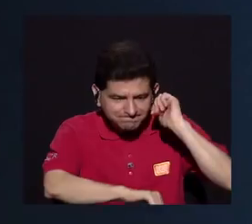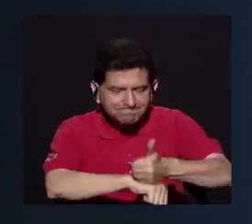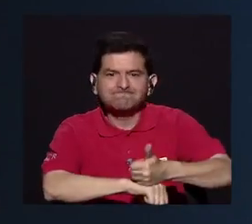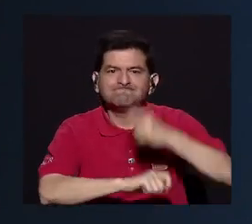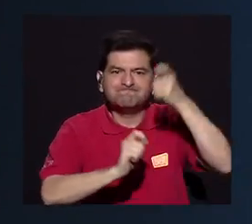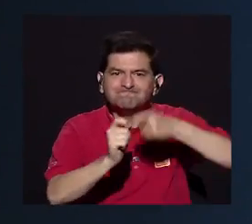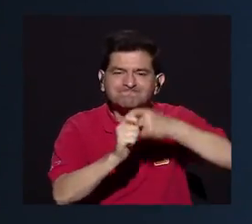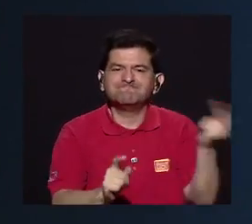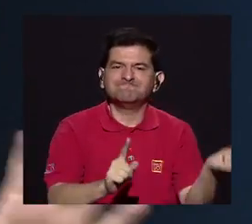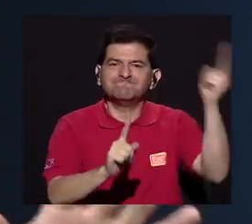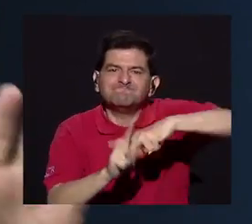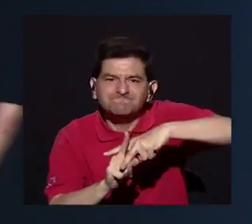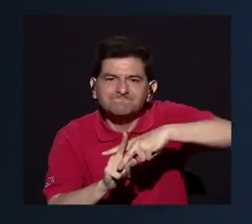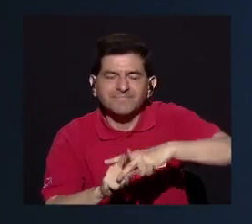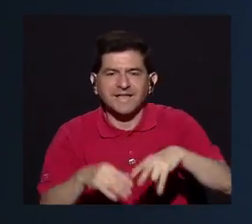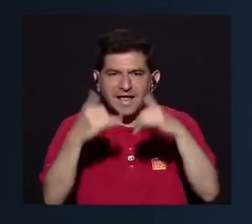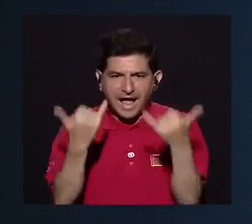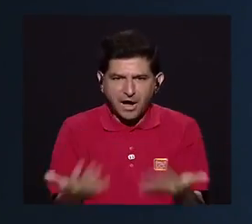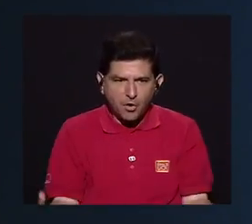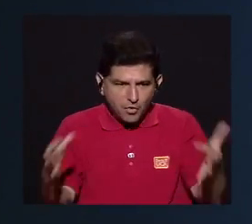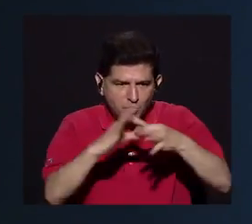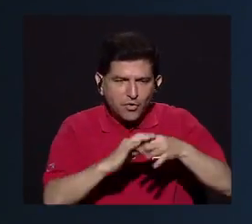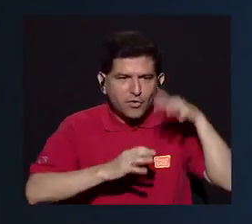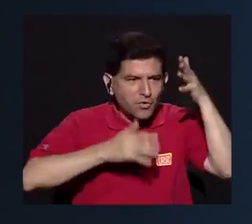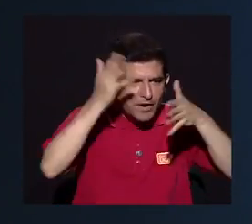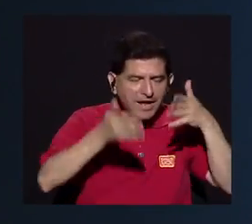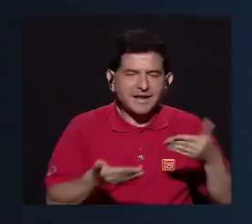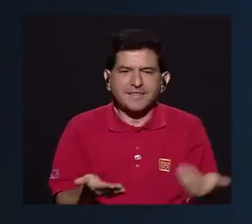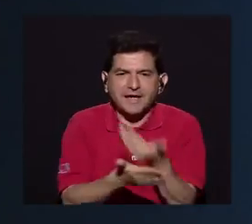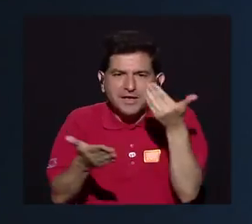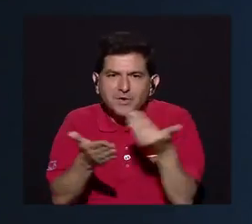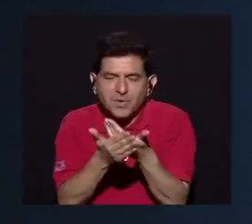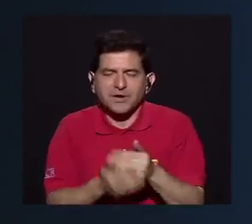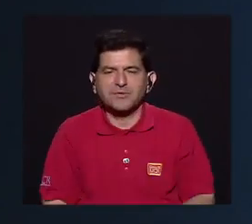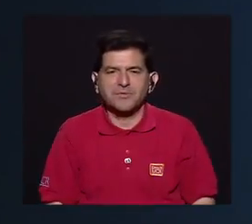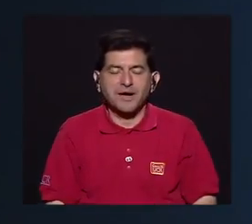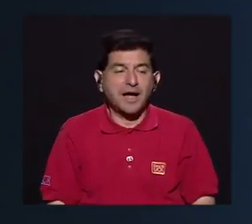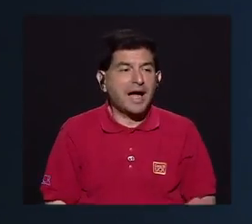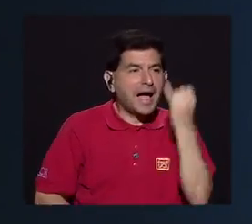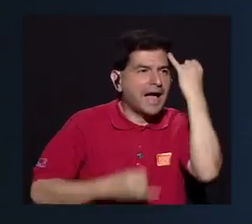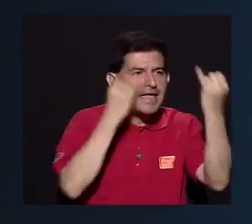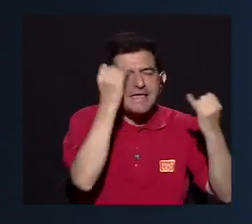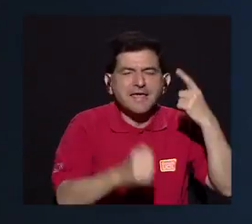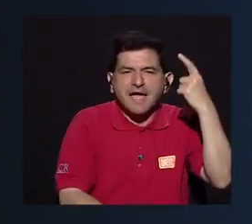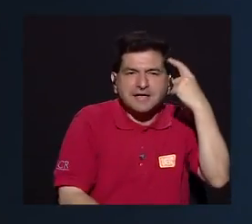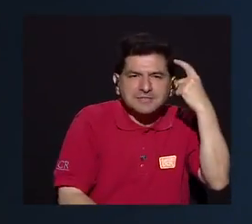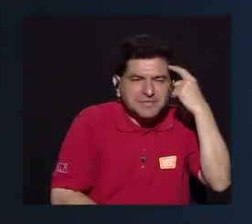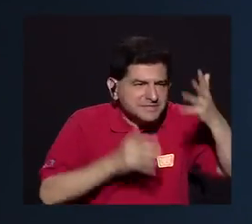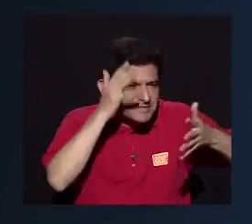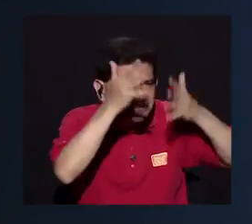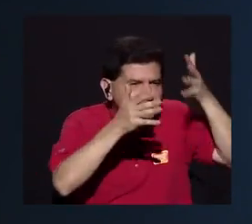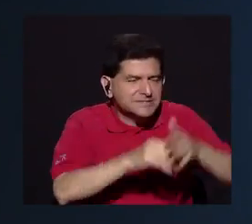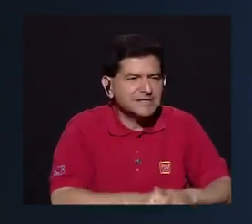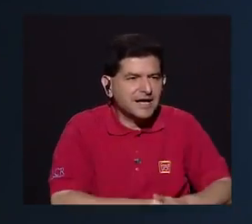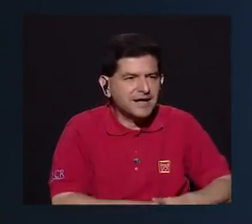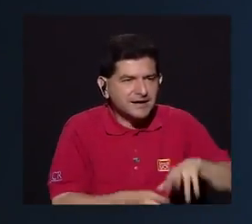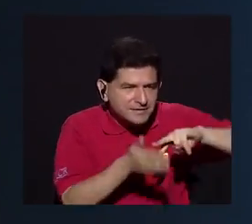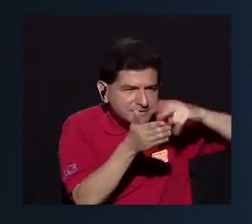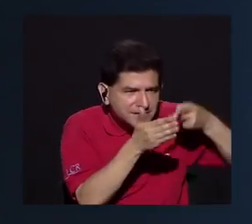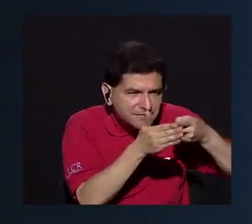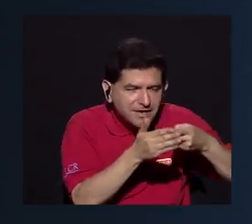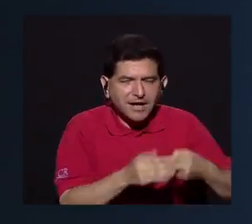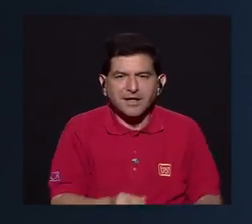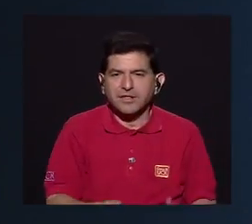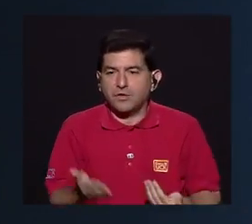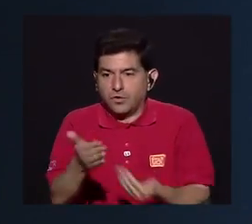concrétalo, aplícalo. Y entonces ahí es donde hermanamos creatividad e innovación. La creatividad del mundo, las ideas, del pensamiento, del concepto, y la